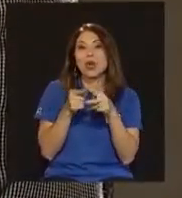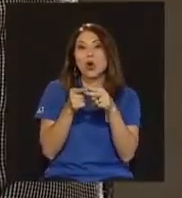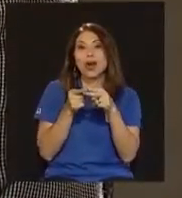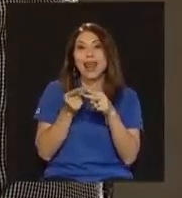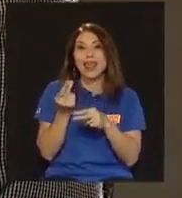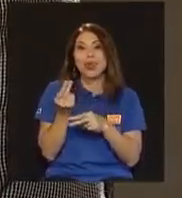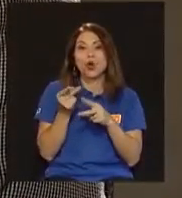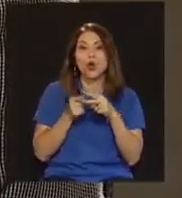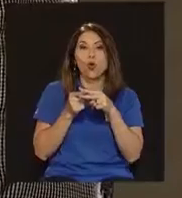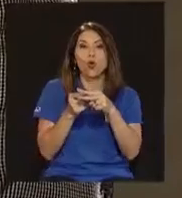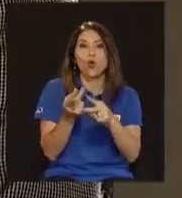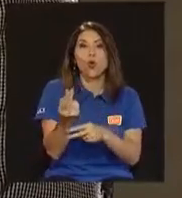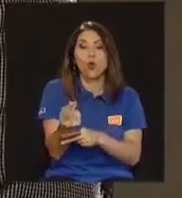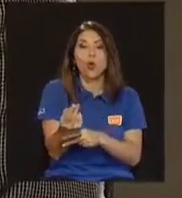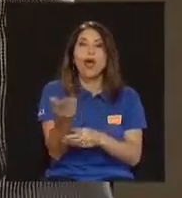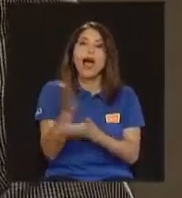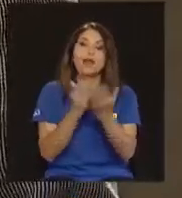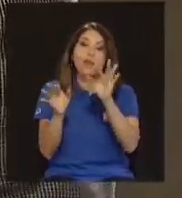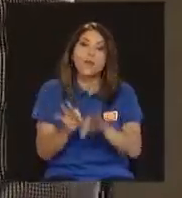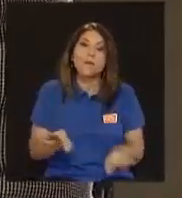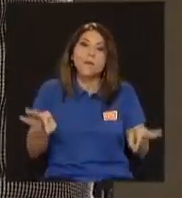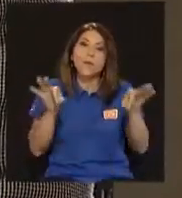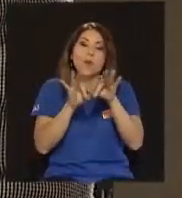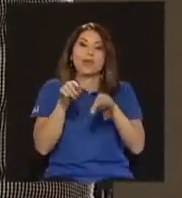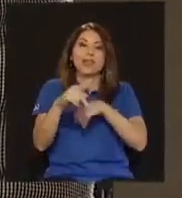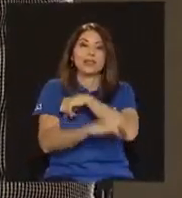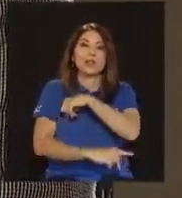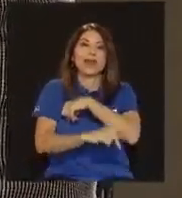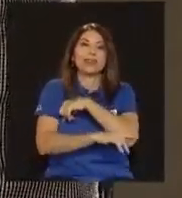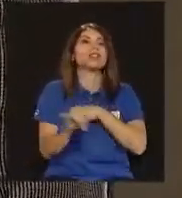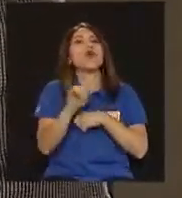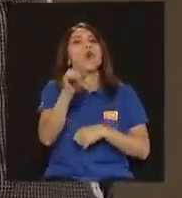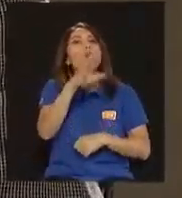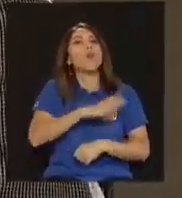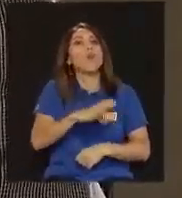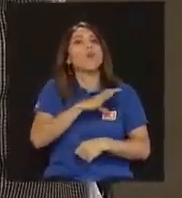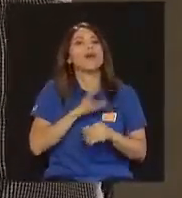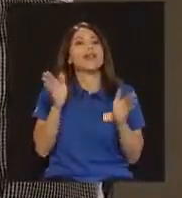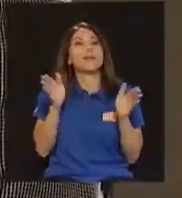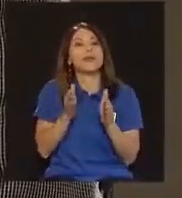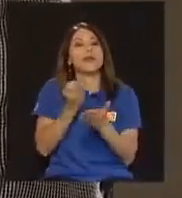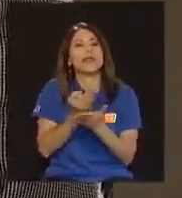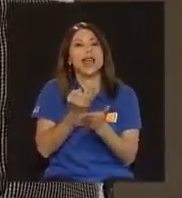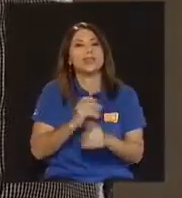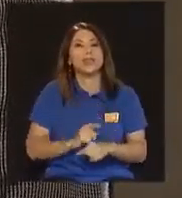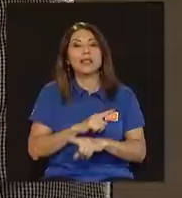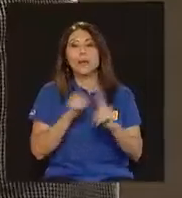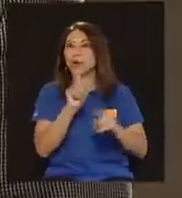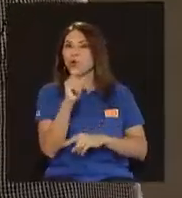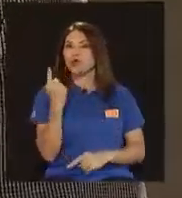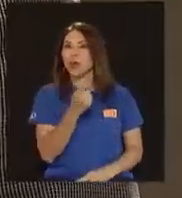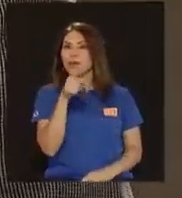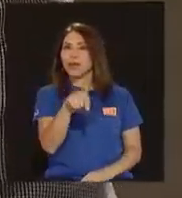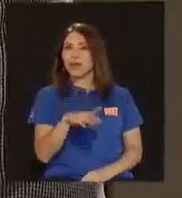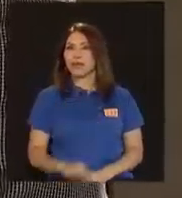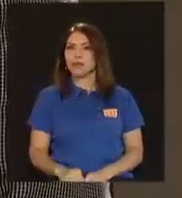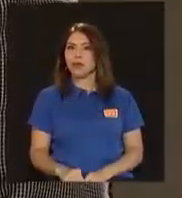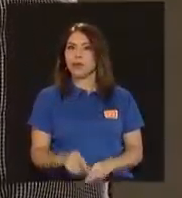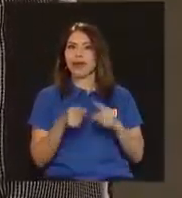arma poderosísima en estos países como un componente de las microfinanzas. Pero no solo eso, incluye las microfinanzas. Aparte del